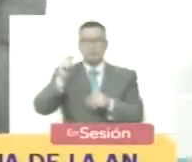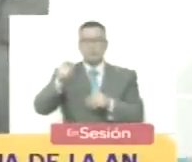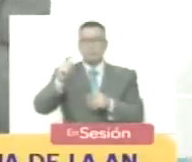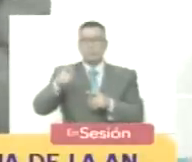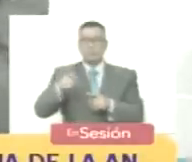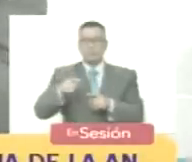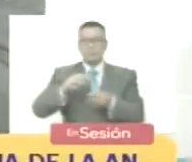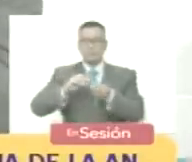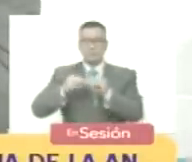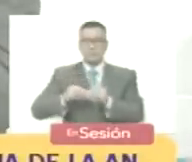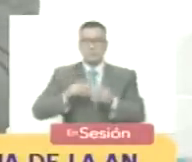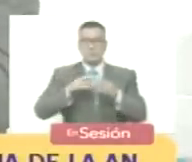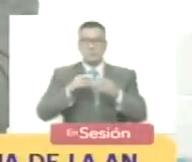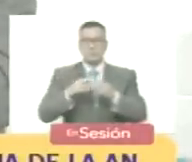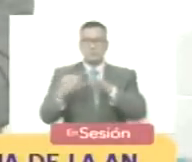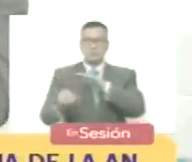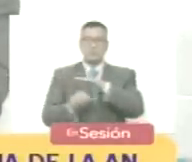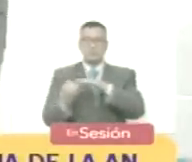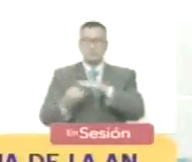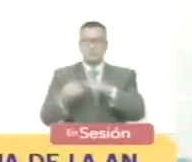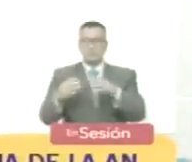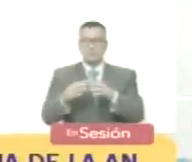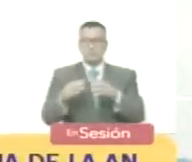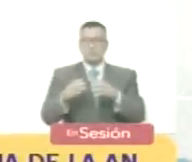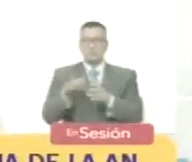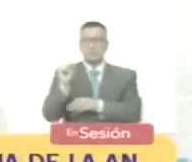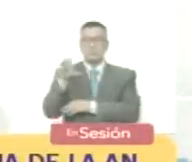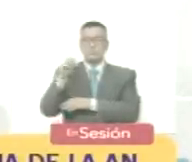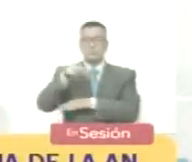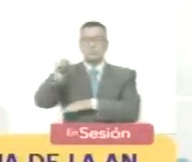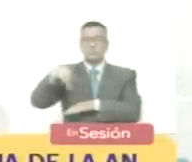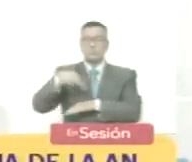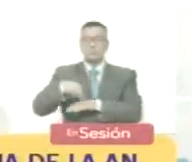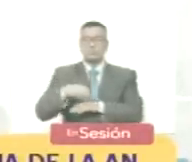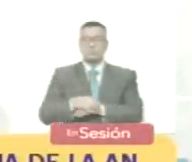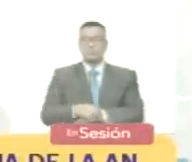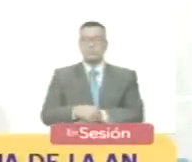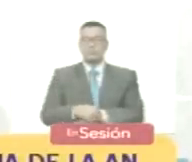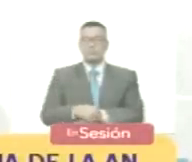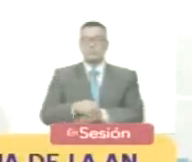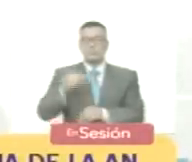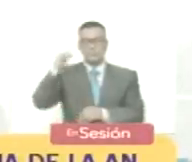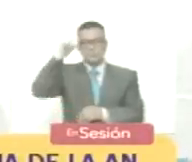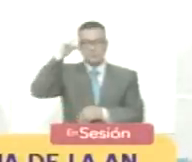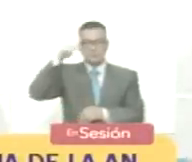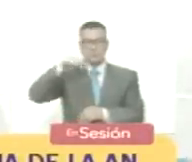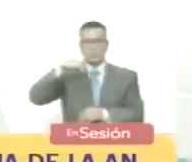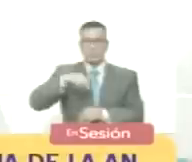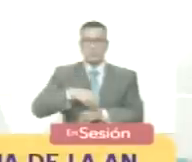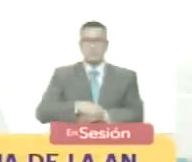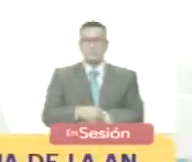la recuperación de la institucionalidad de la Asamblea Nacional. Y al día de hoy,